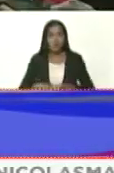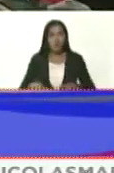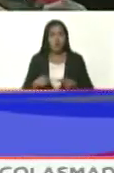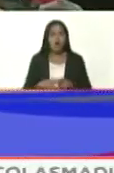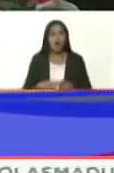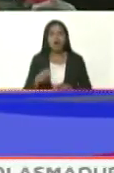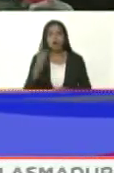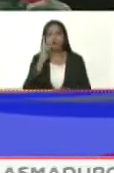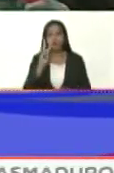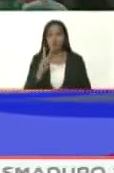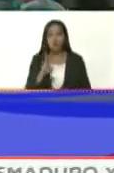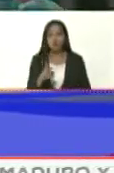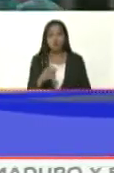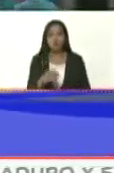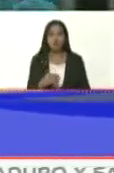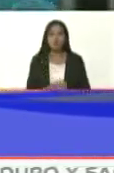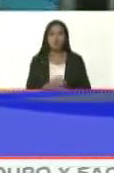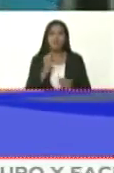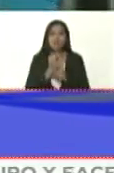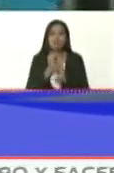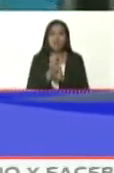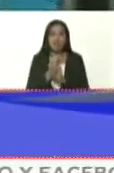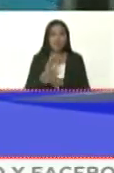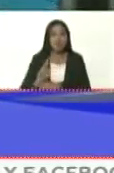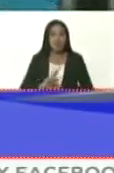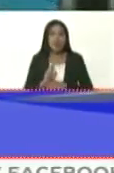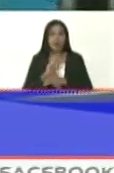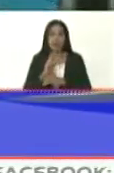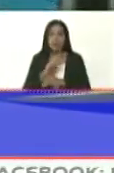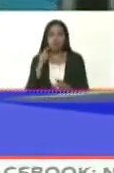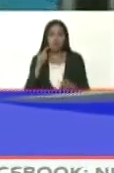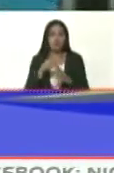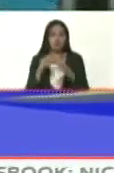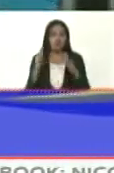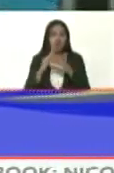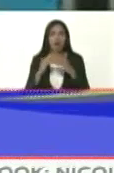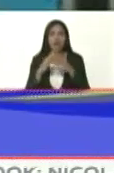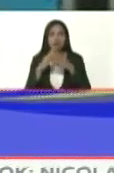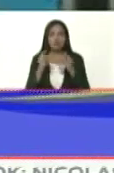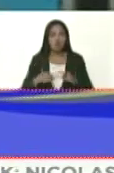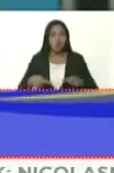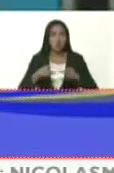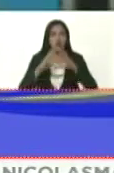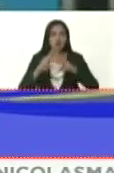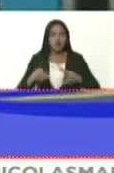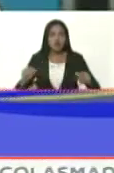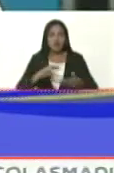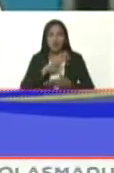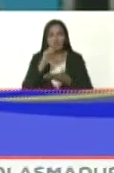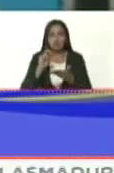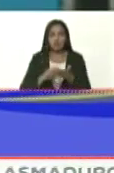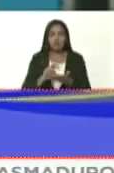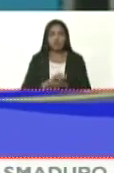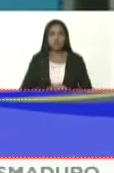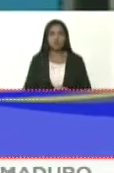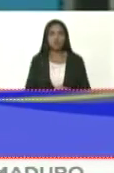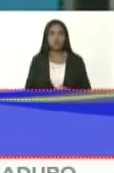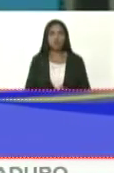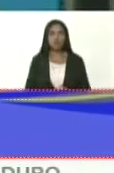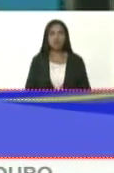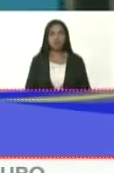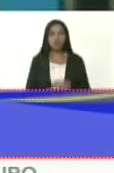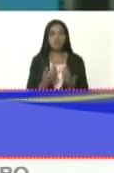óptica para internet de alta velocidad directo al hogar en todo el territorio nacional.